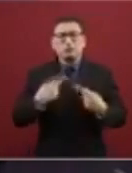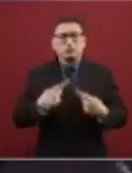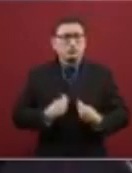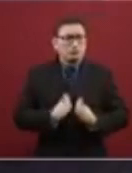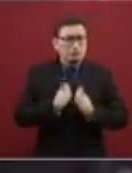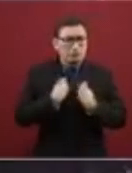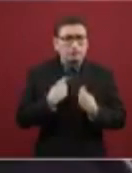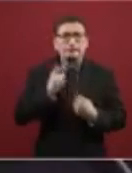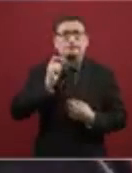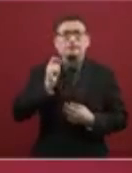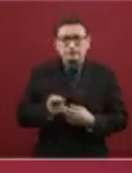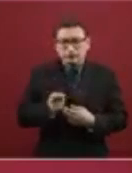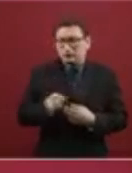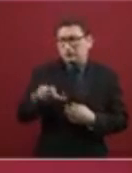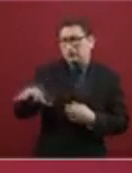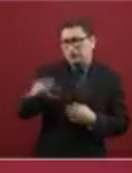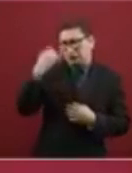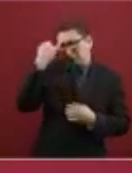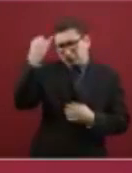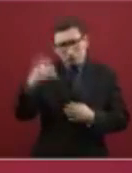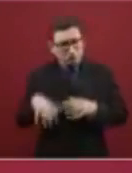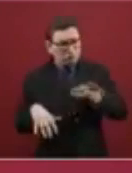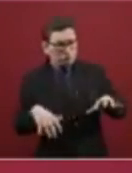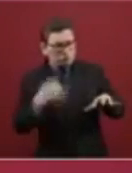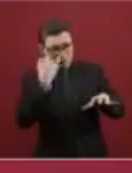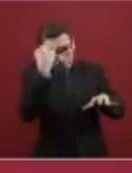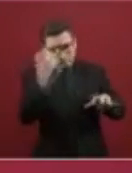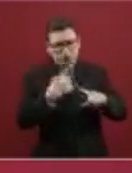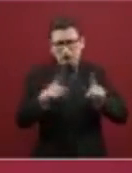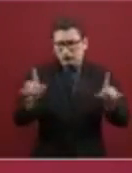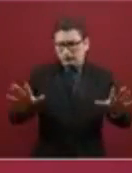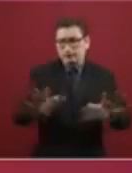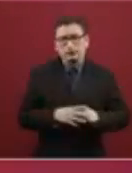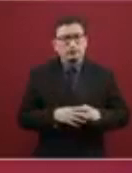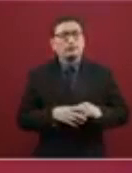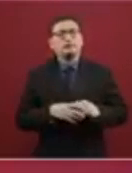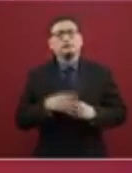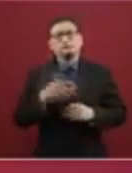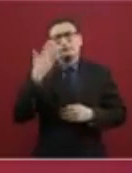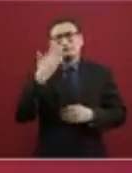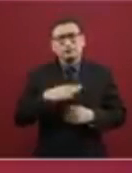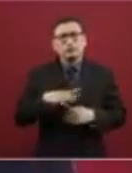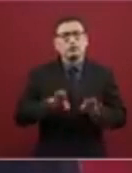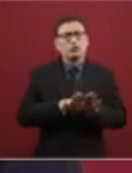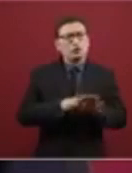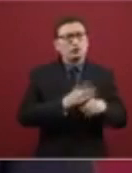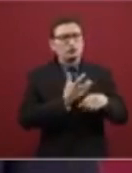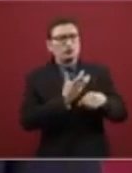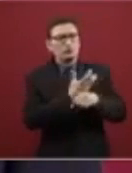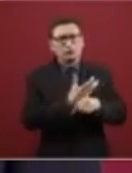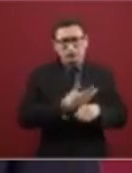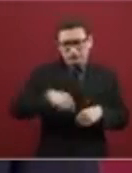que hay en el fondo es que son posturas distintas. O sea, ya no hablemos de capitalismo,